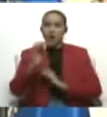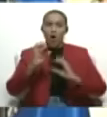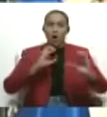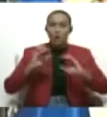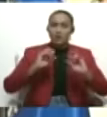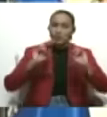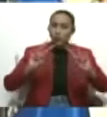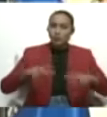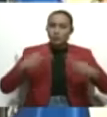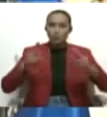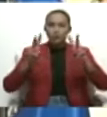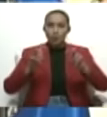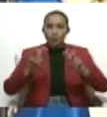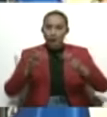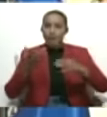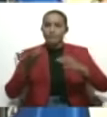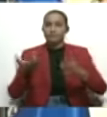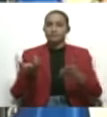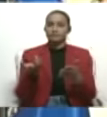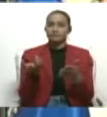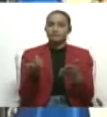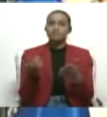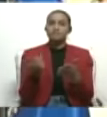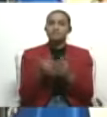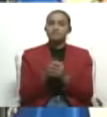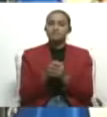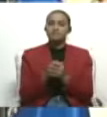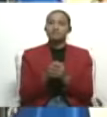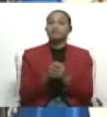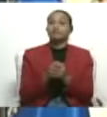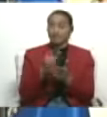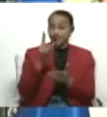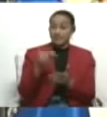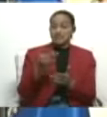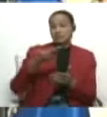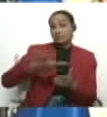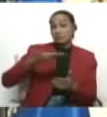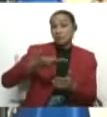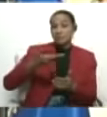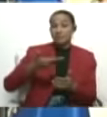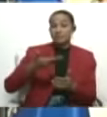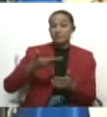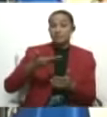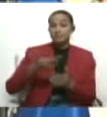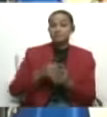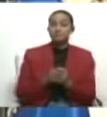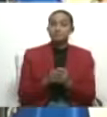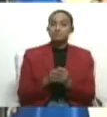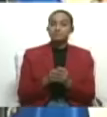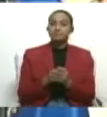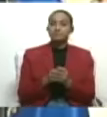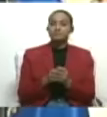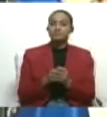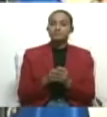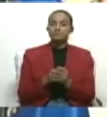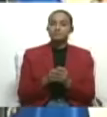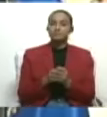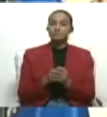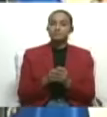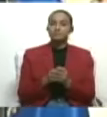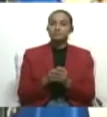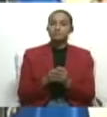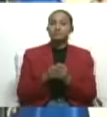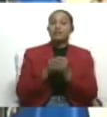innovaciones. También consideramos prometedora la área de uso pacífico de